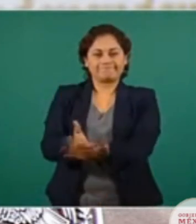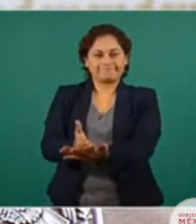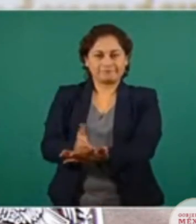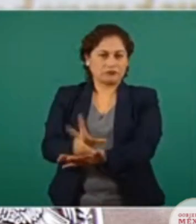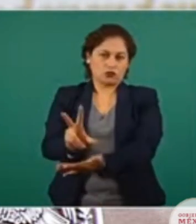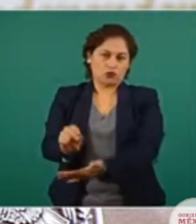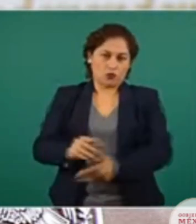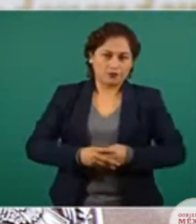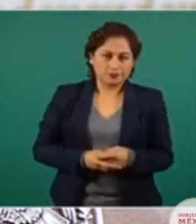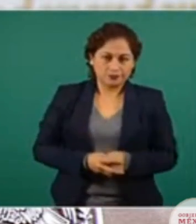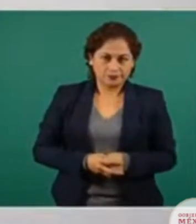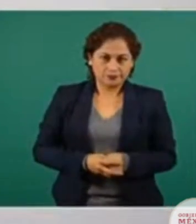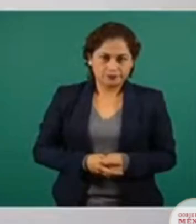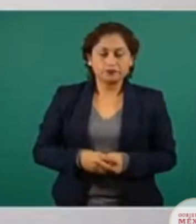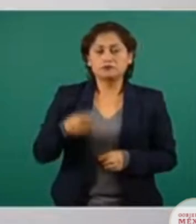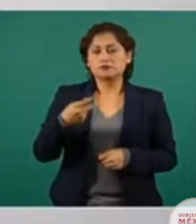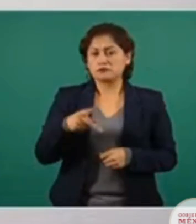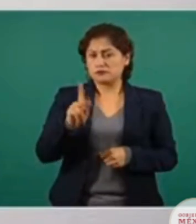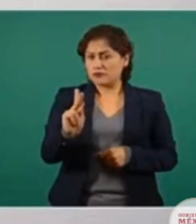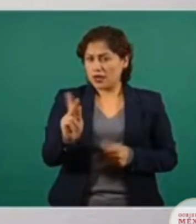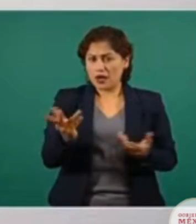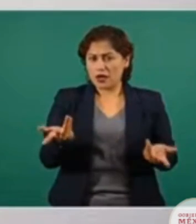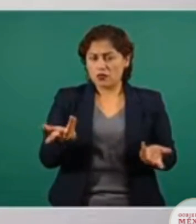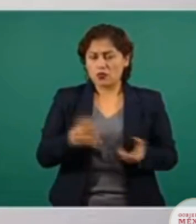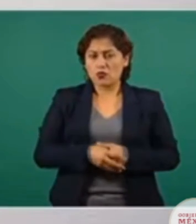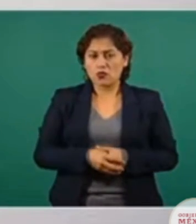permitir, pero no hay